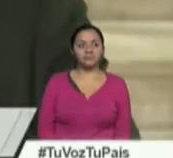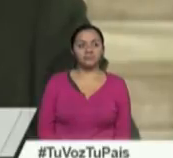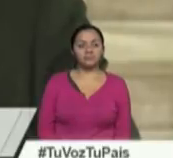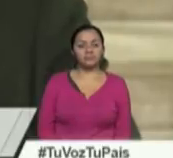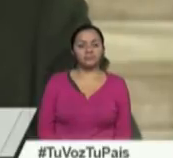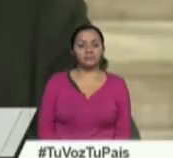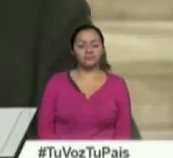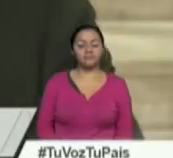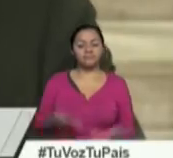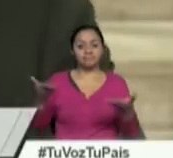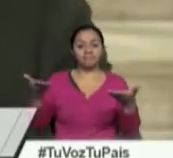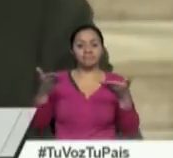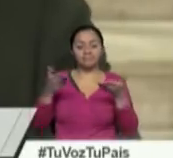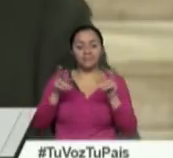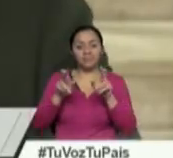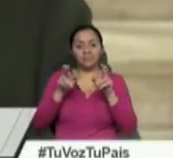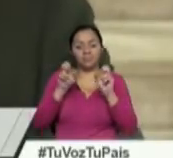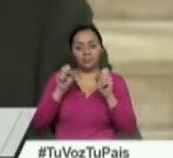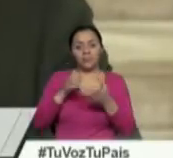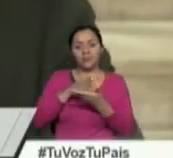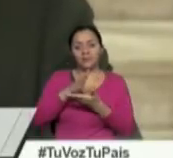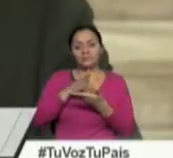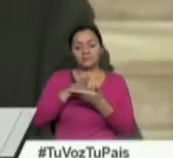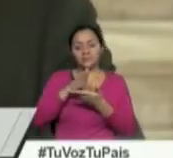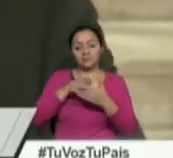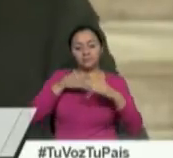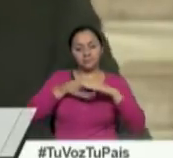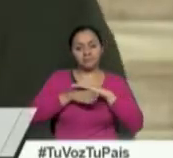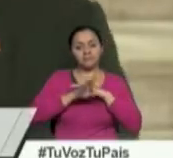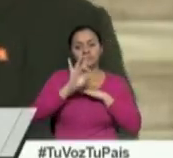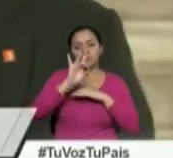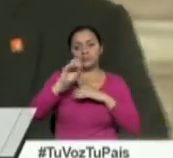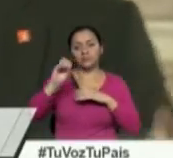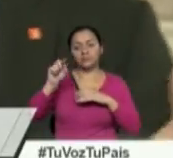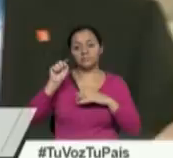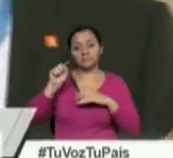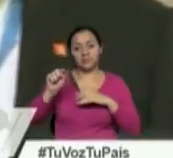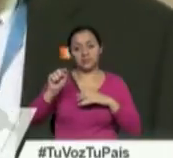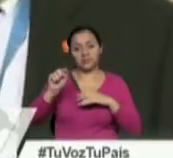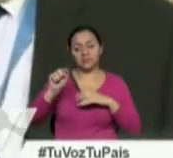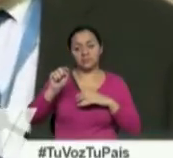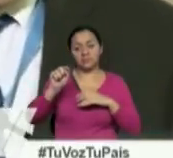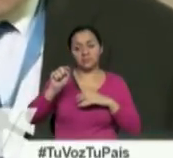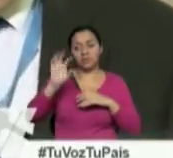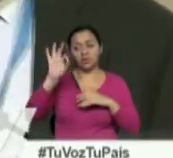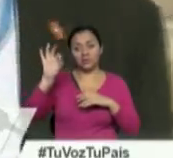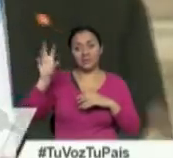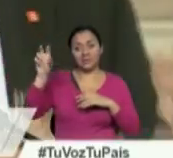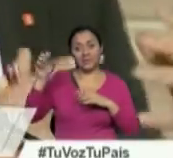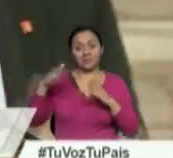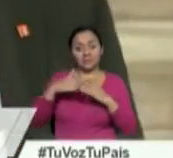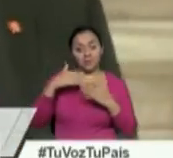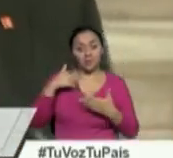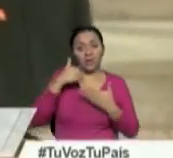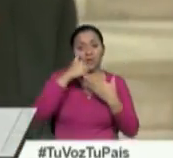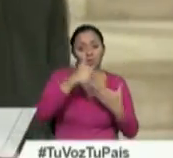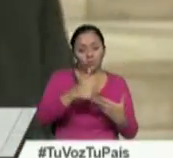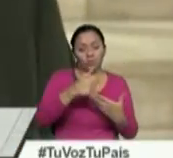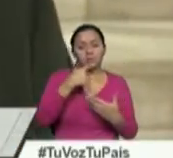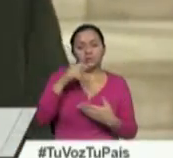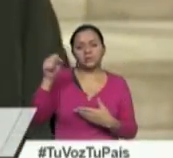Y recibimos permiso para acceder a unas 800.000 de las 930.000 personas que pedimos asistir.